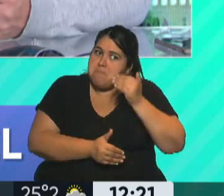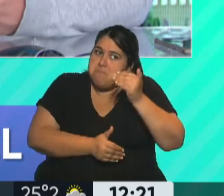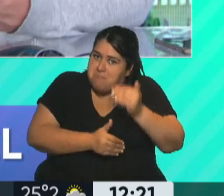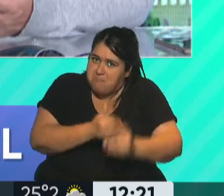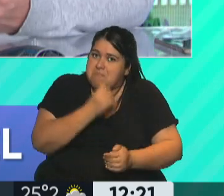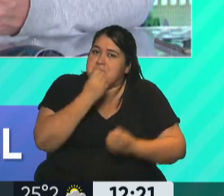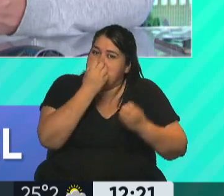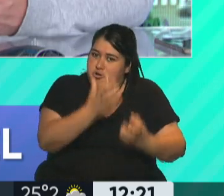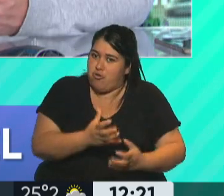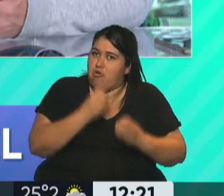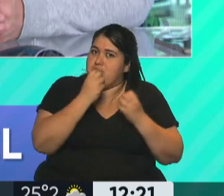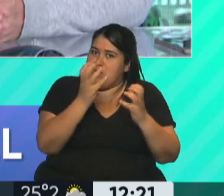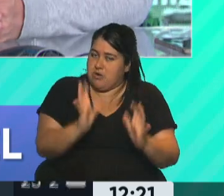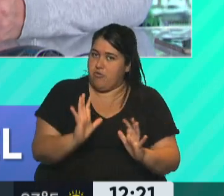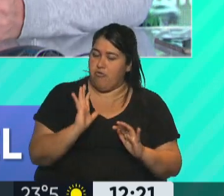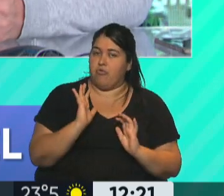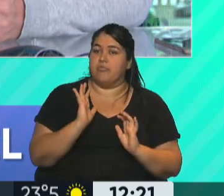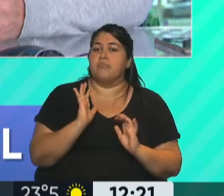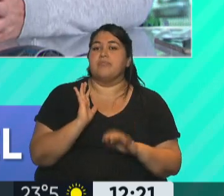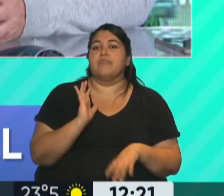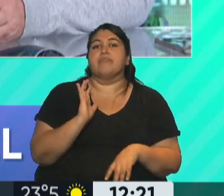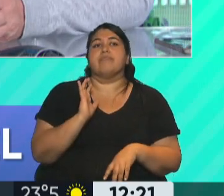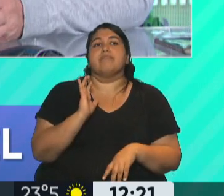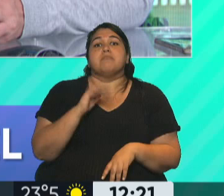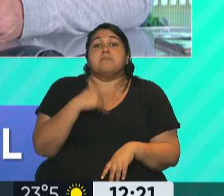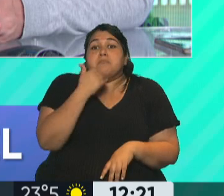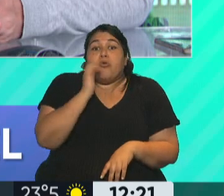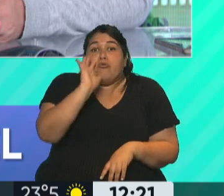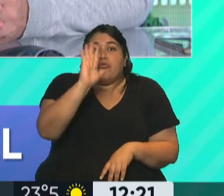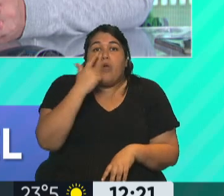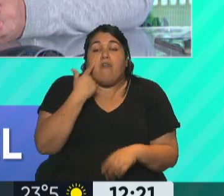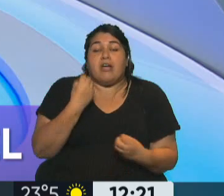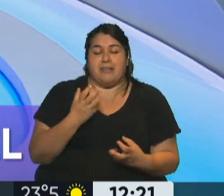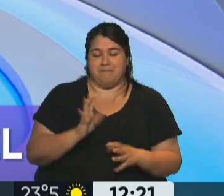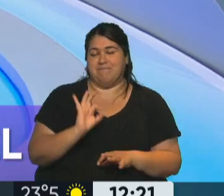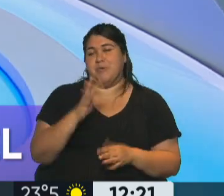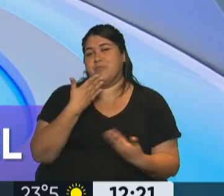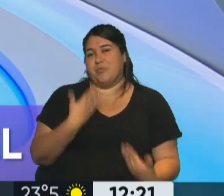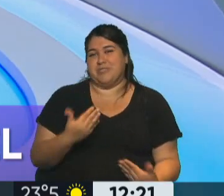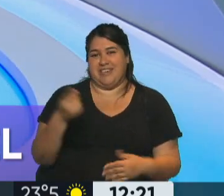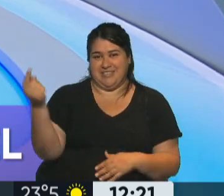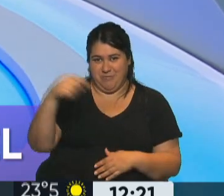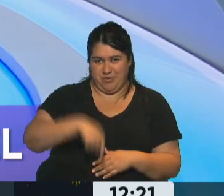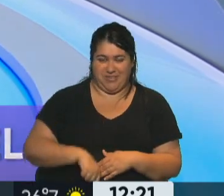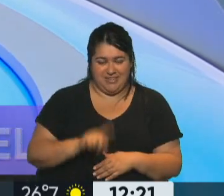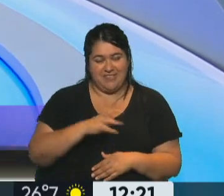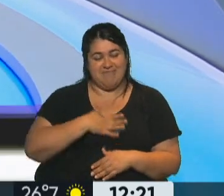ir reduciendo las expectativas con respecto a lo que puede ser el futuro lógico. gobierno. Bien, Nahuel, gracias por haber venido. Gracias a ustedes. Un placer como siempre, Nahuel.